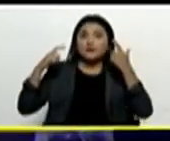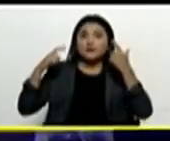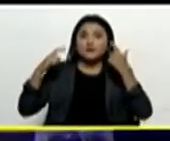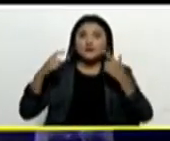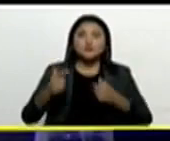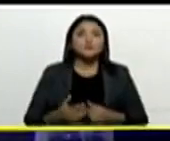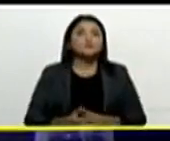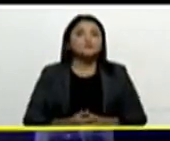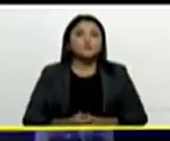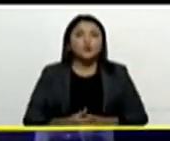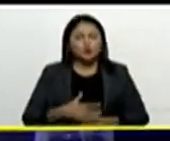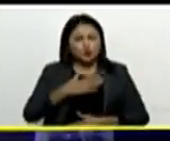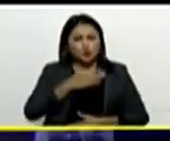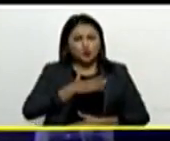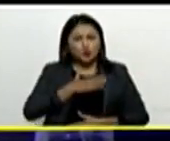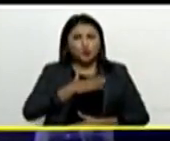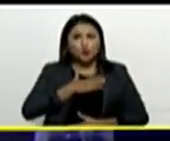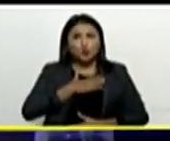Quiero